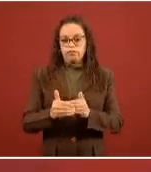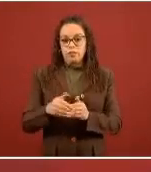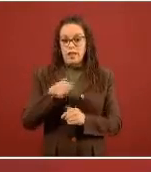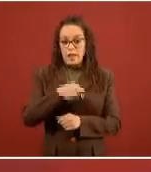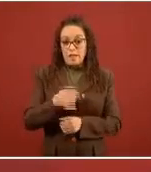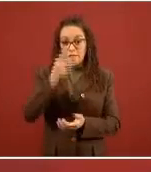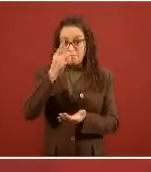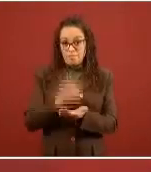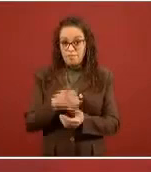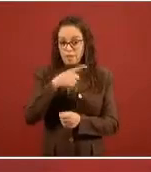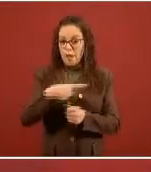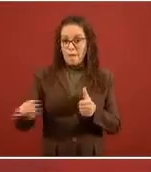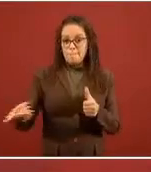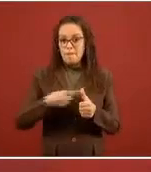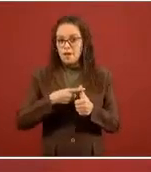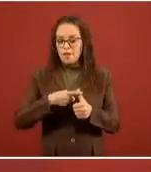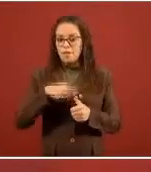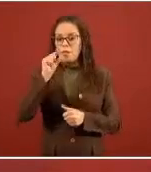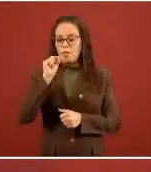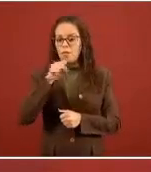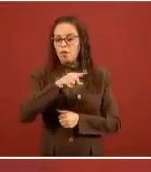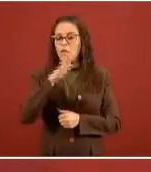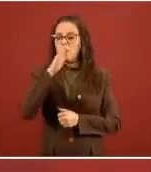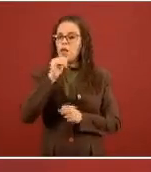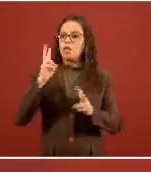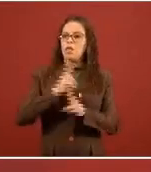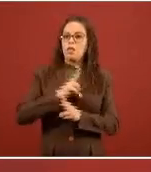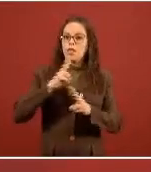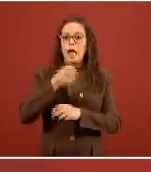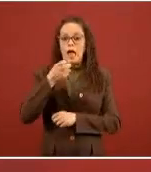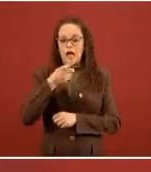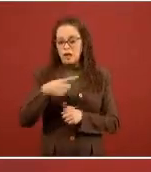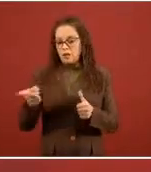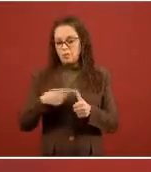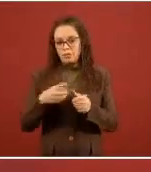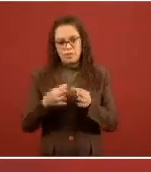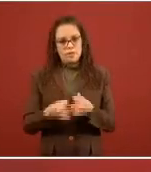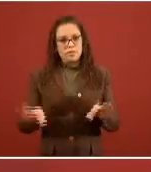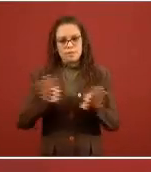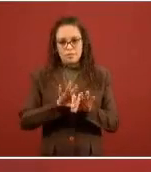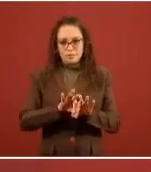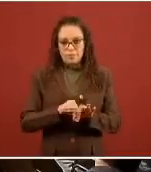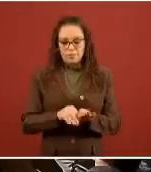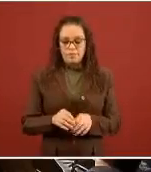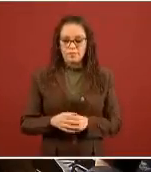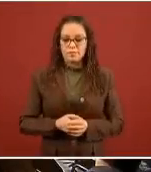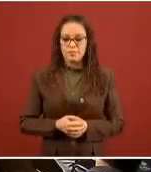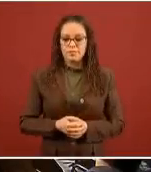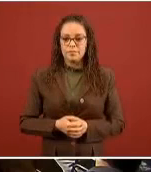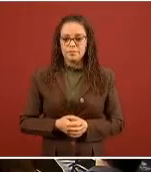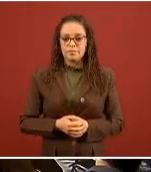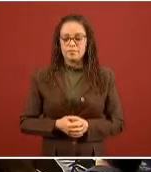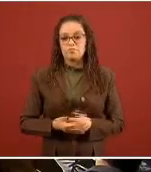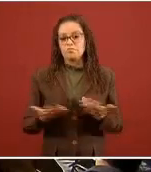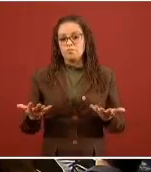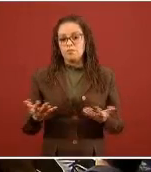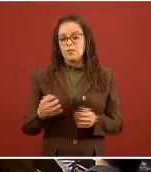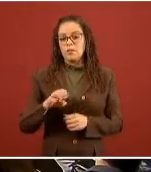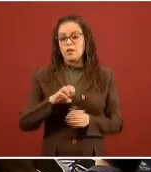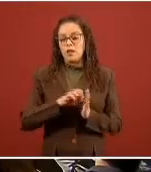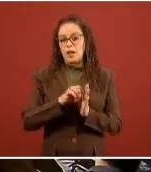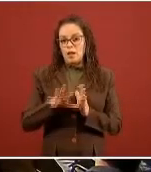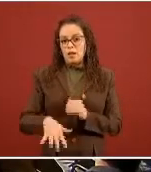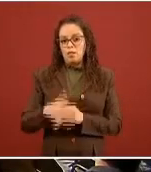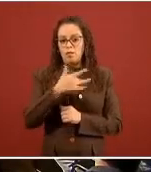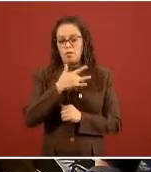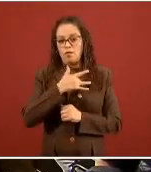la dificultad respiratoria. Pero el dolor de pecho puede asociarse a muchas otras patologías, entre ellas, por ejemplo, el infarto al